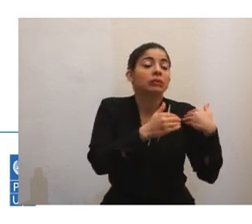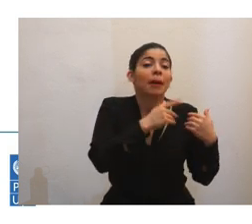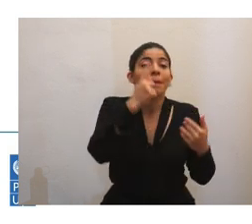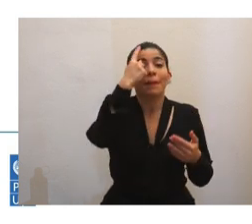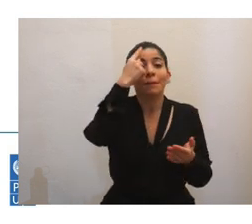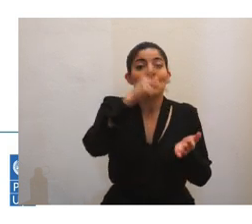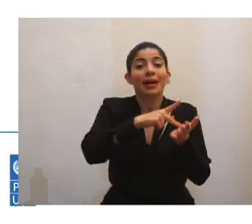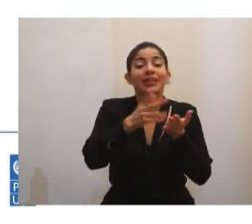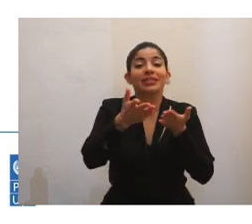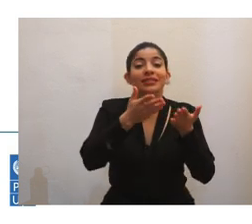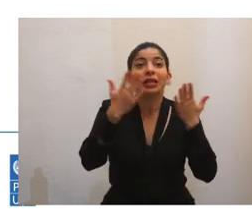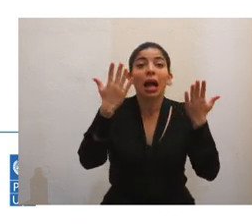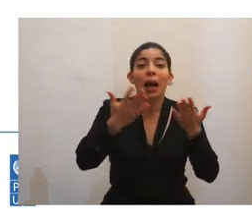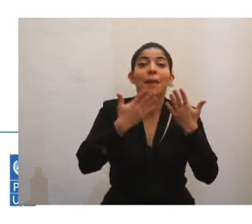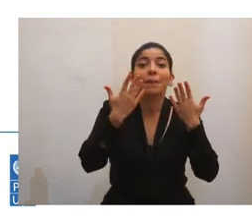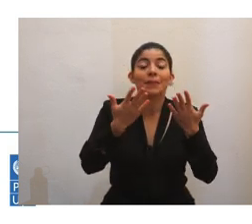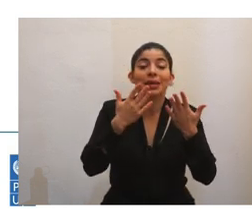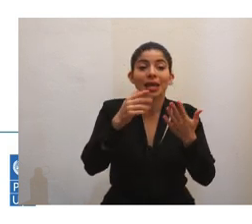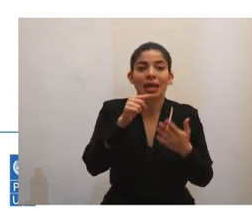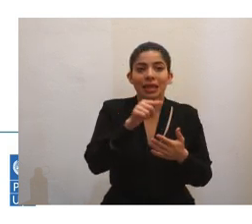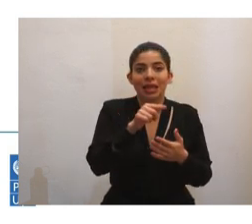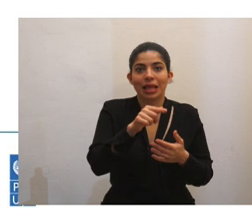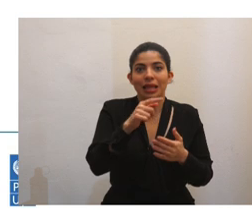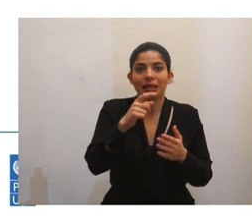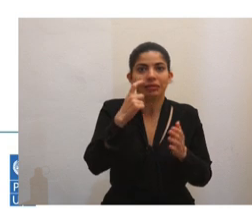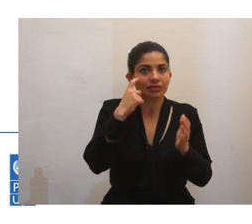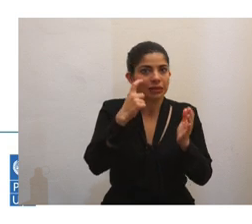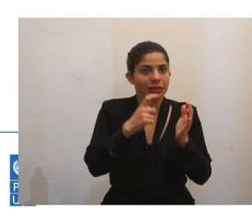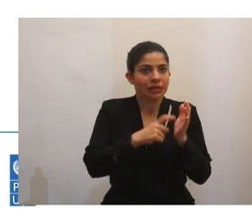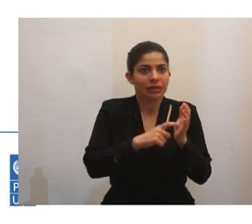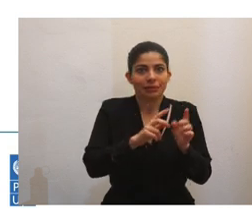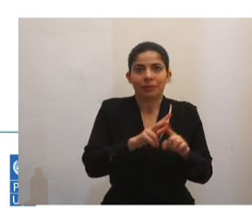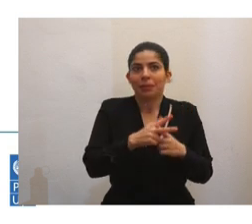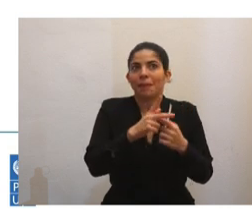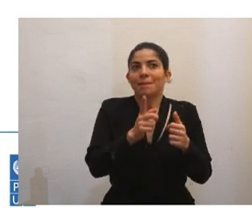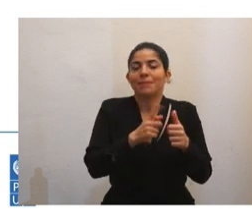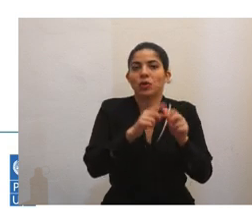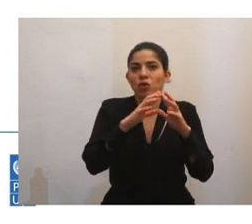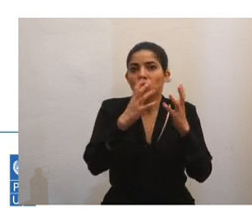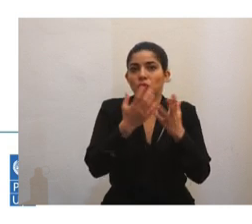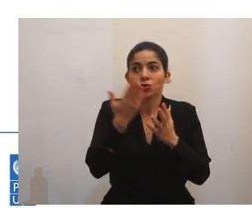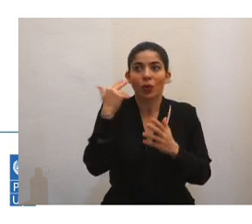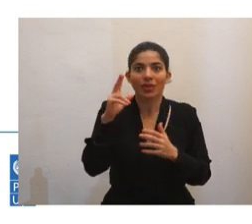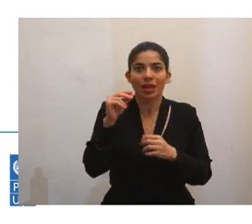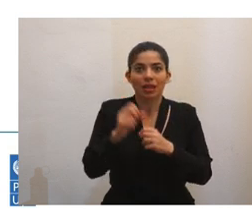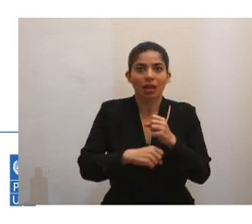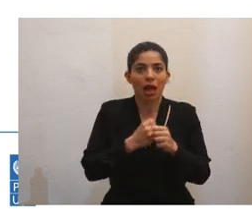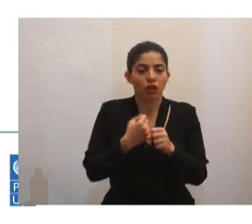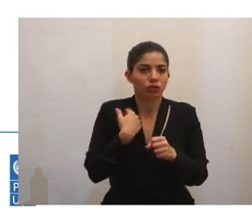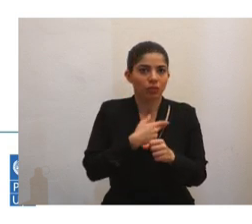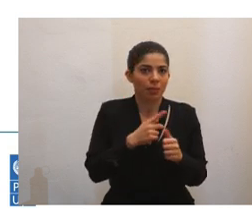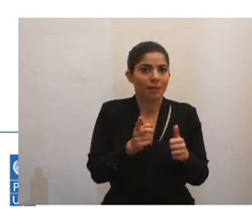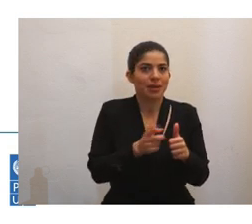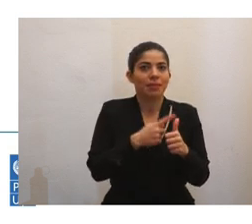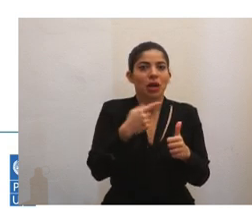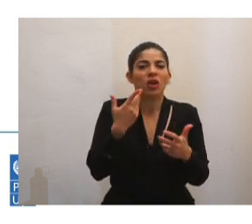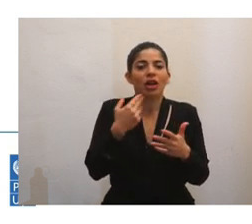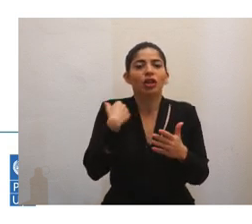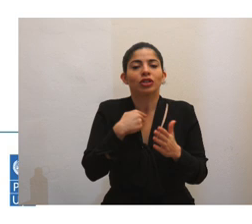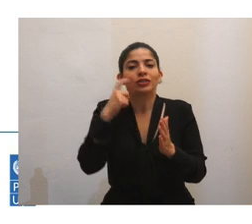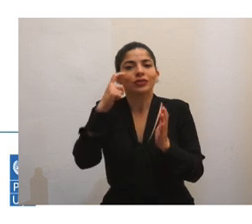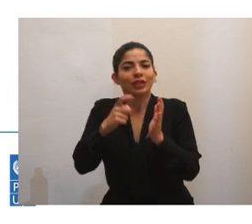de servicio ambiental, que es este reconocimiento que es pionero en el mundo hace 30 años, mediante el cual reconocemos